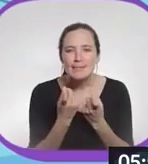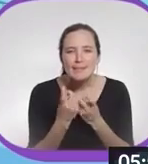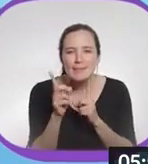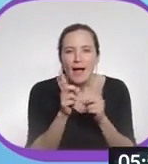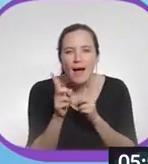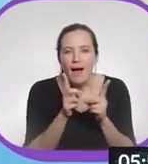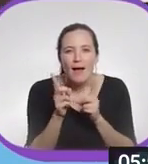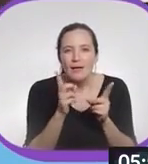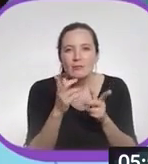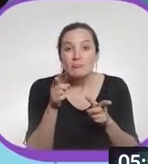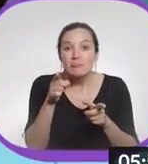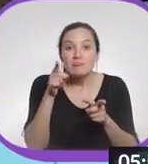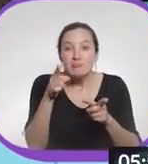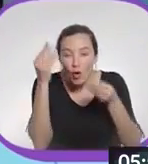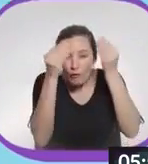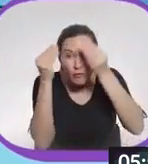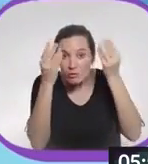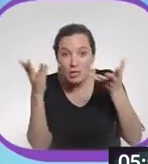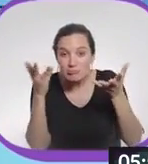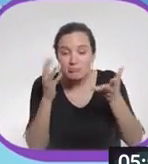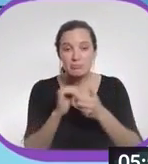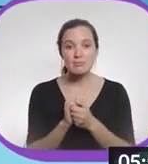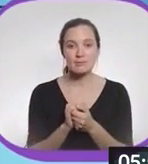¡Necesitamos algo que distraiga al tejón!